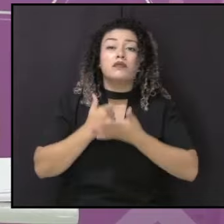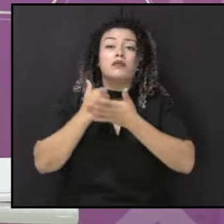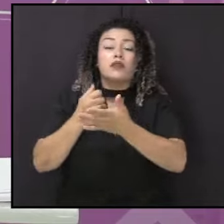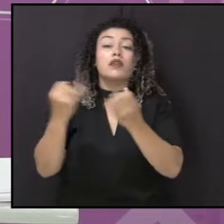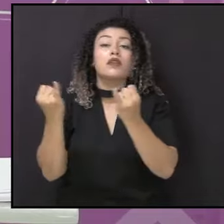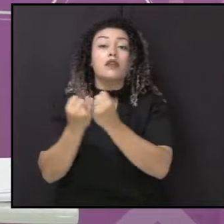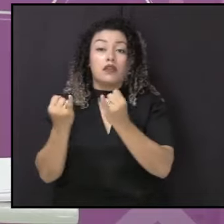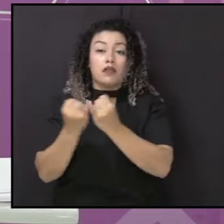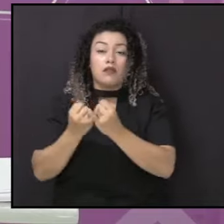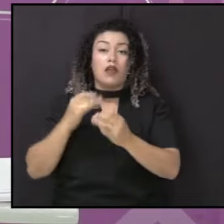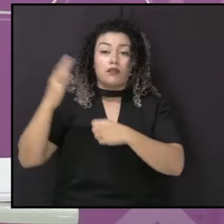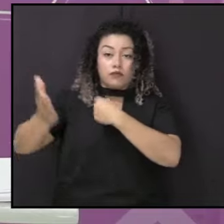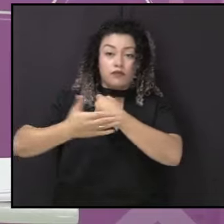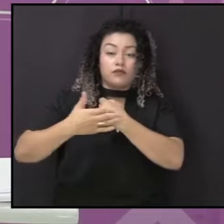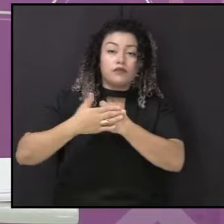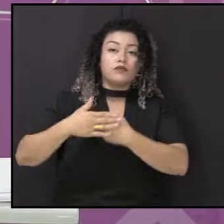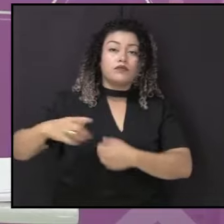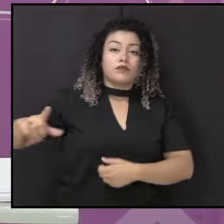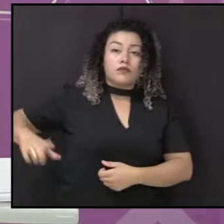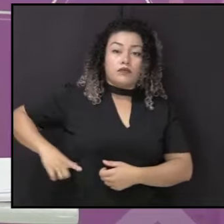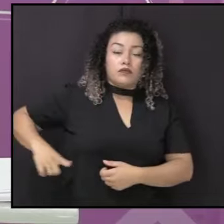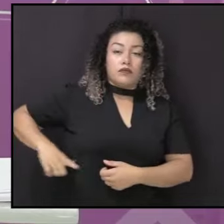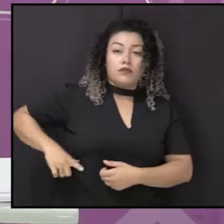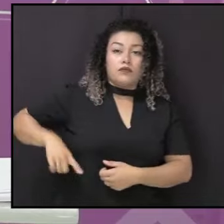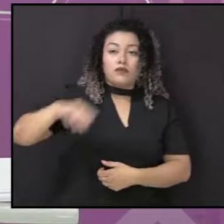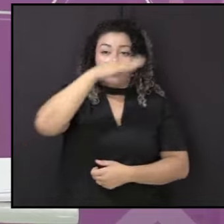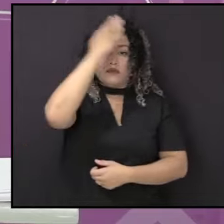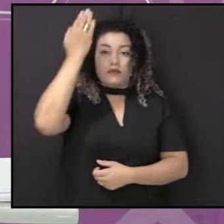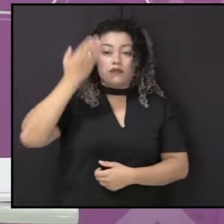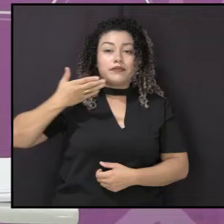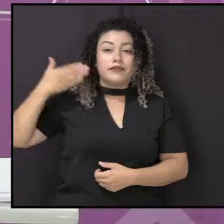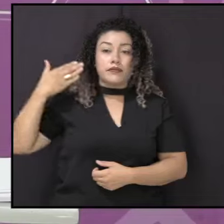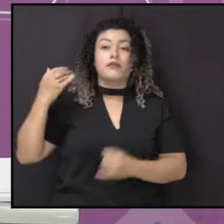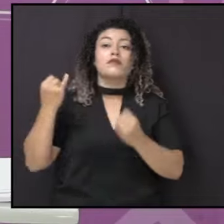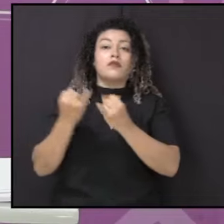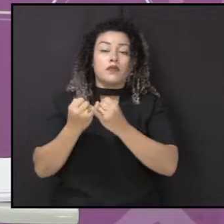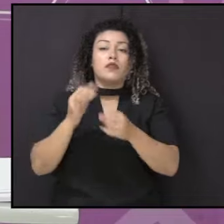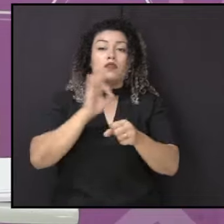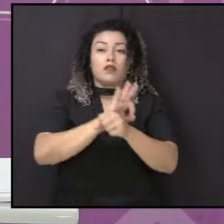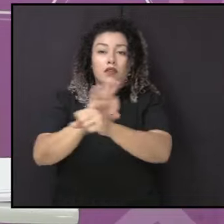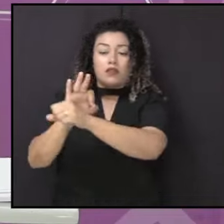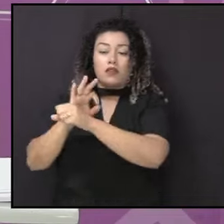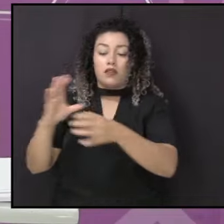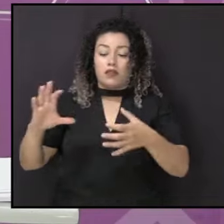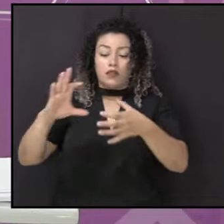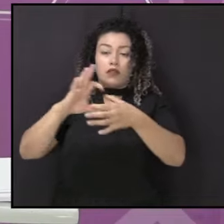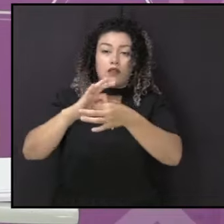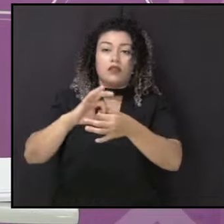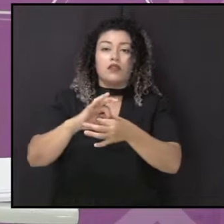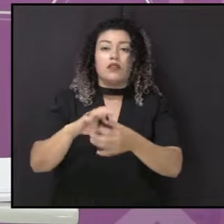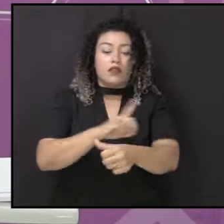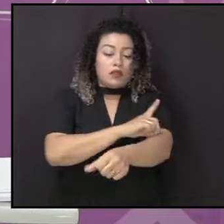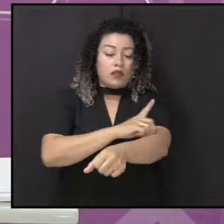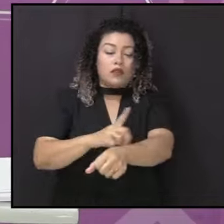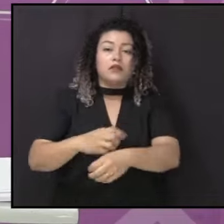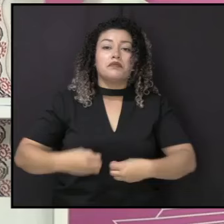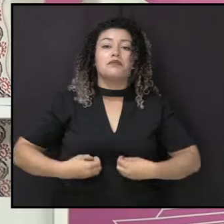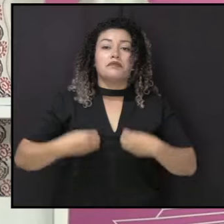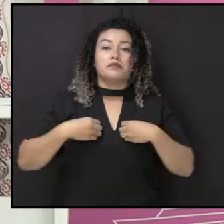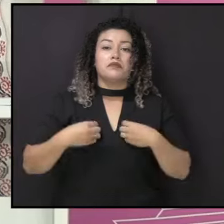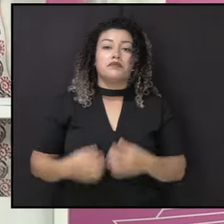gobernatura para fortalecer y facilitar su buen retorno seguro y protegiendo en todo momento sus derechos humanos.